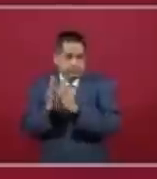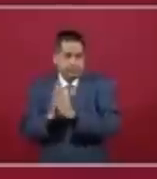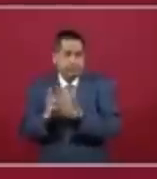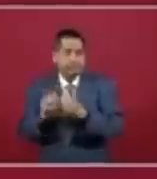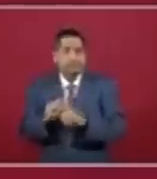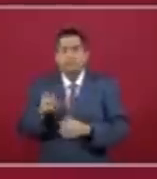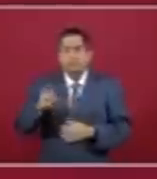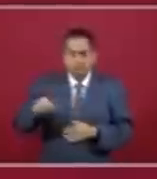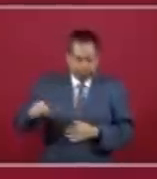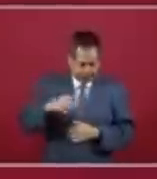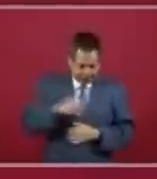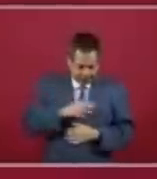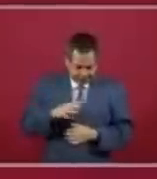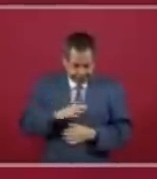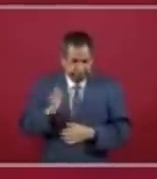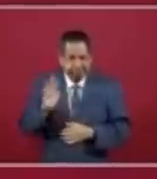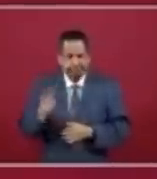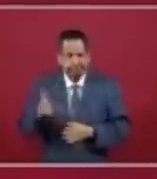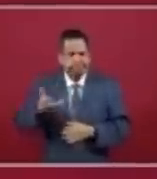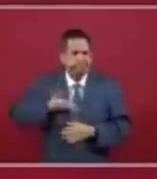ellos tienen ya